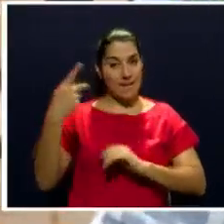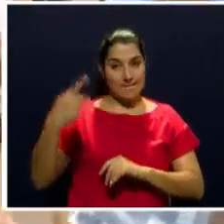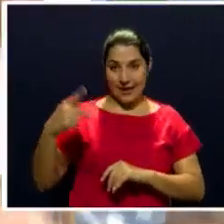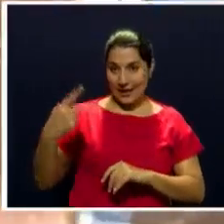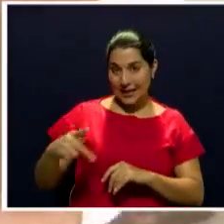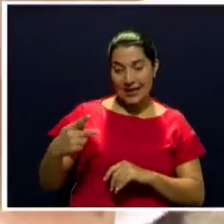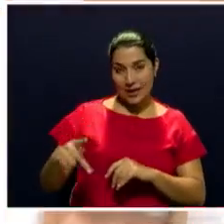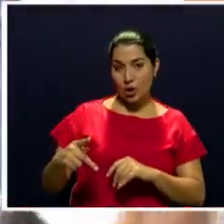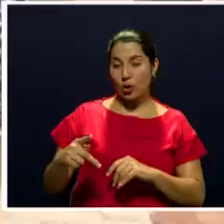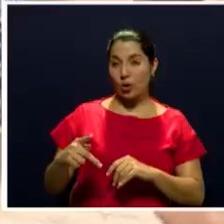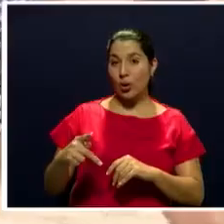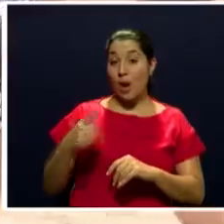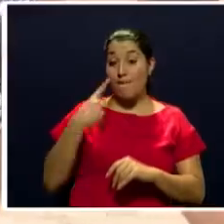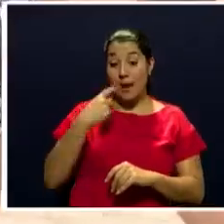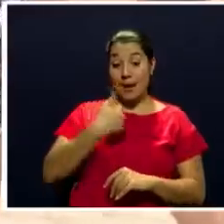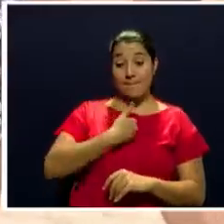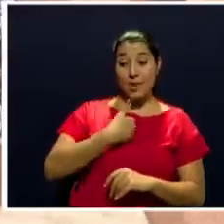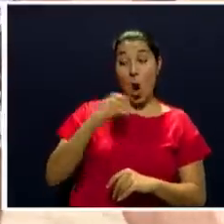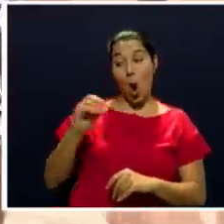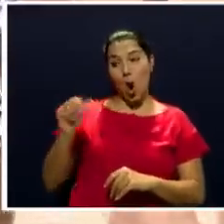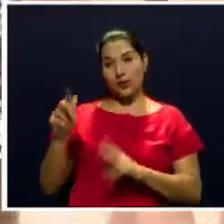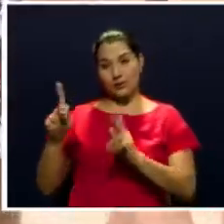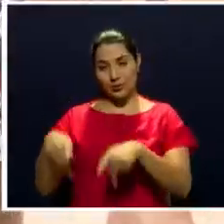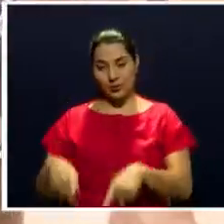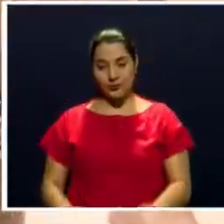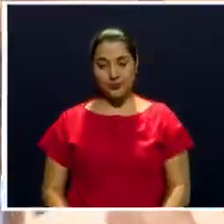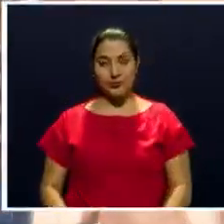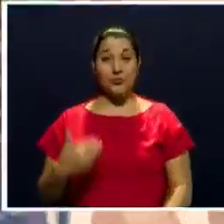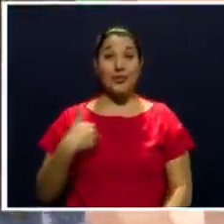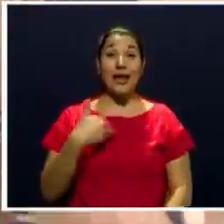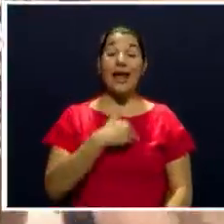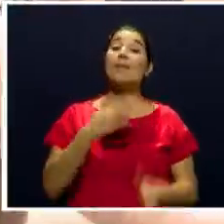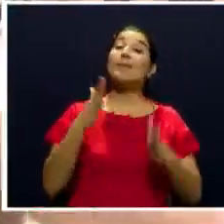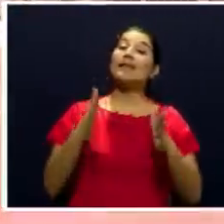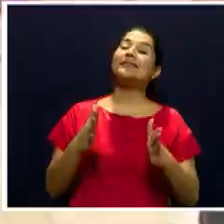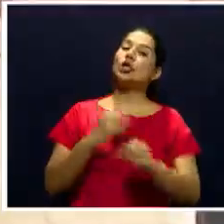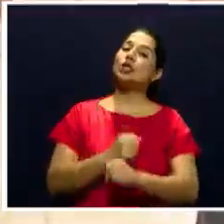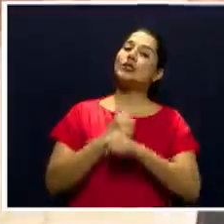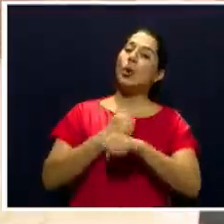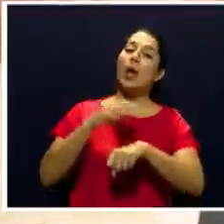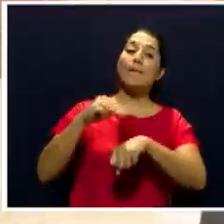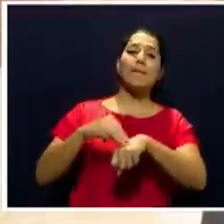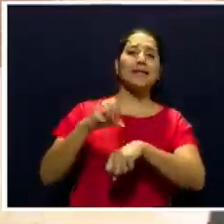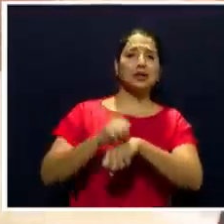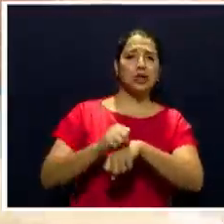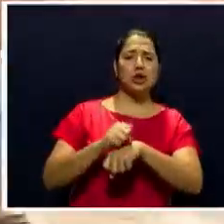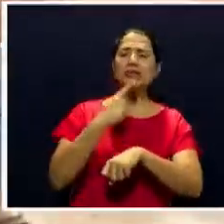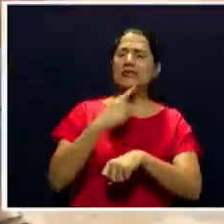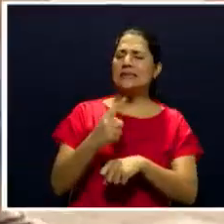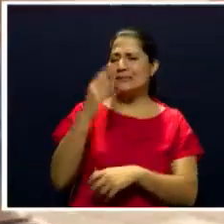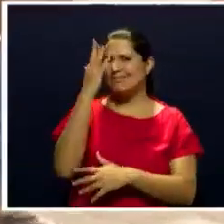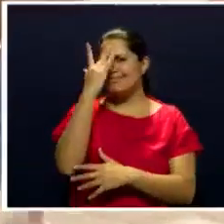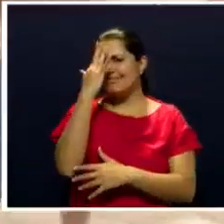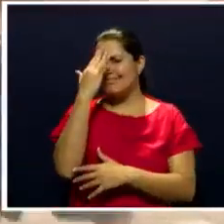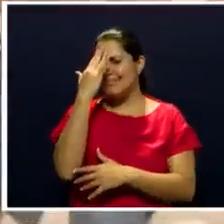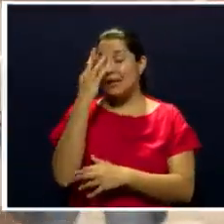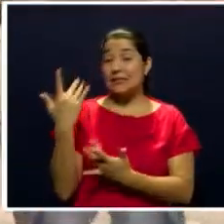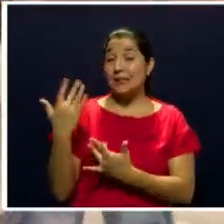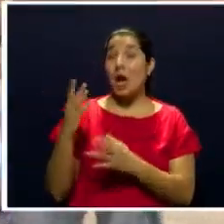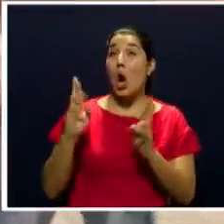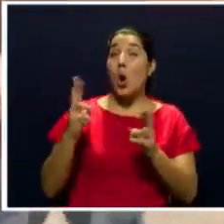técnicamente demostrado ni para sí misma ni para terceros. El ministro de Seguridad, Michael Soto, aseguró que le preocupa y que espera que sea la menor cantidad de